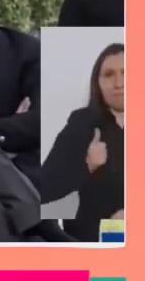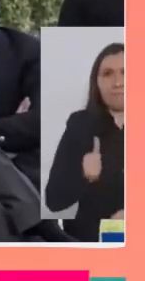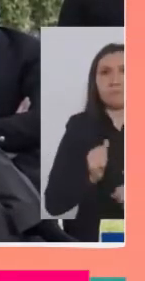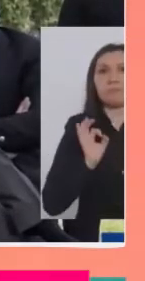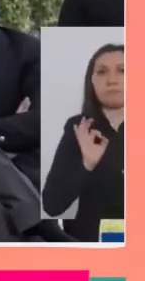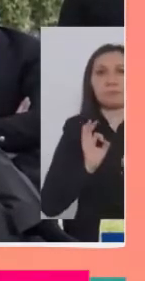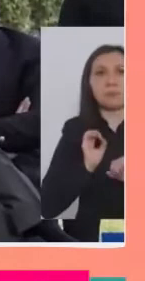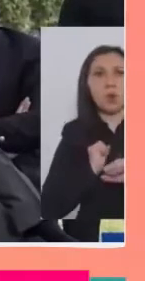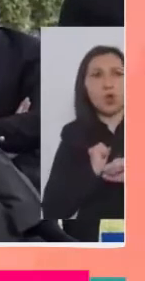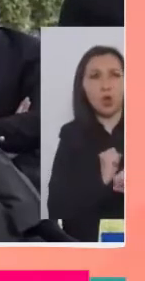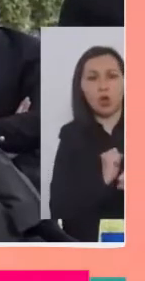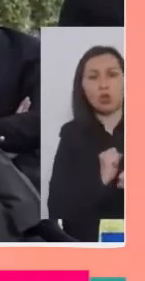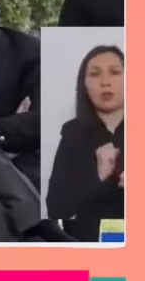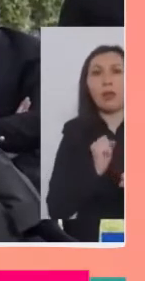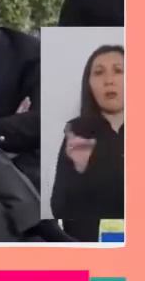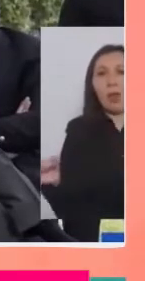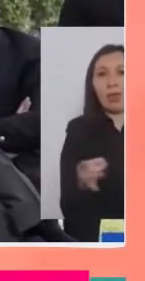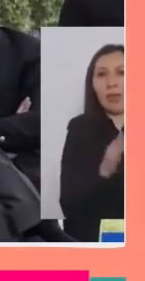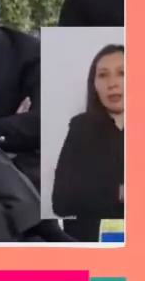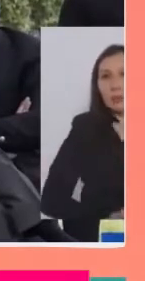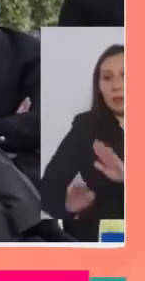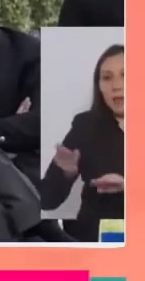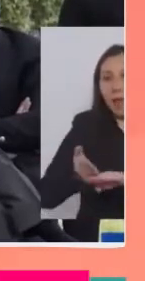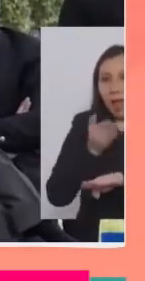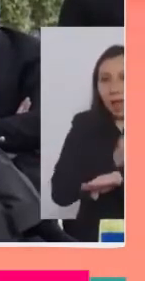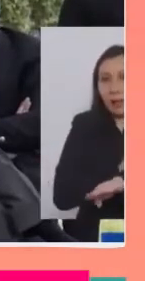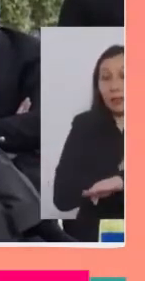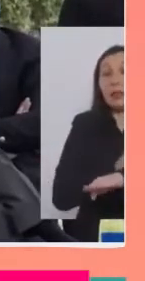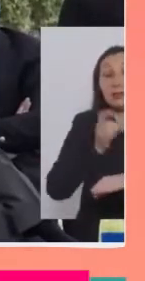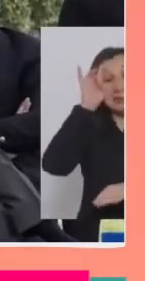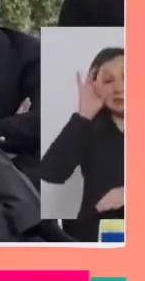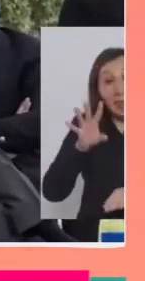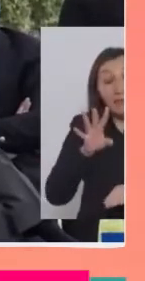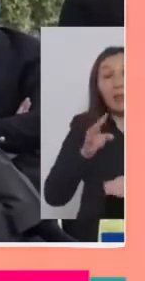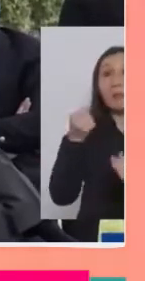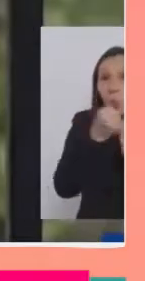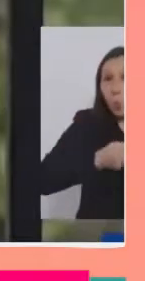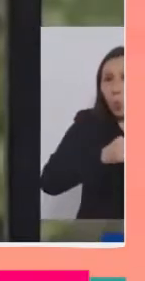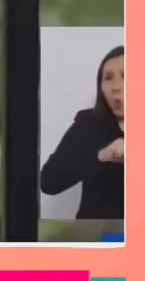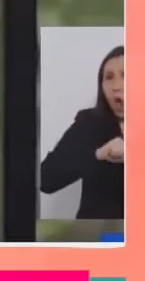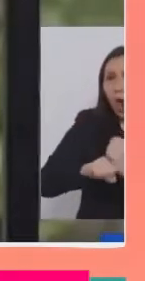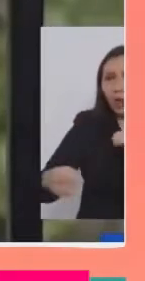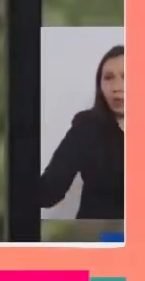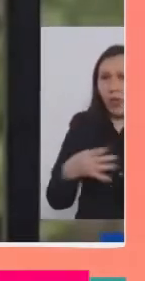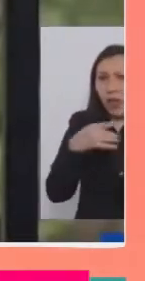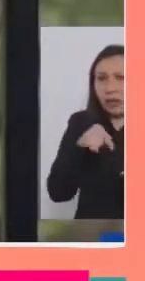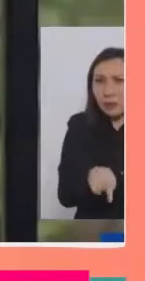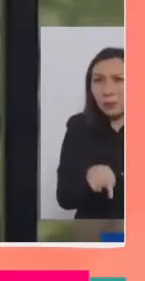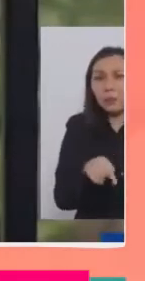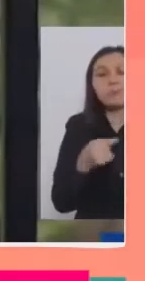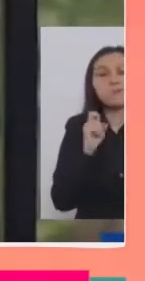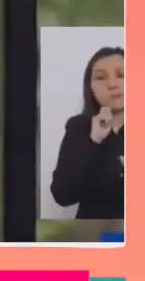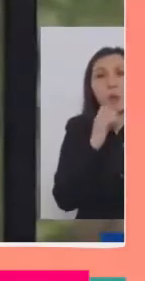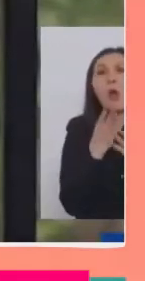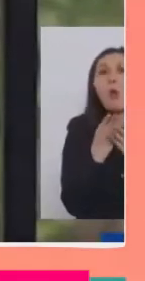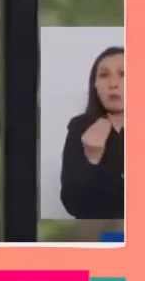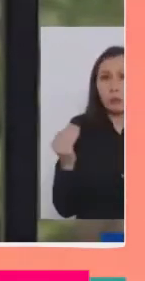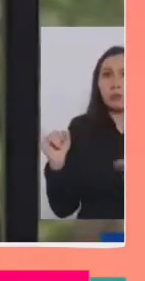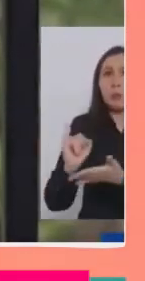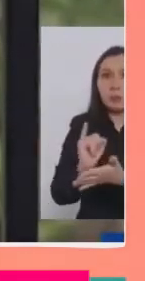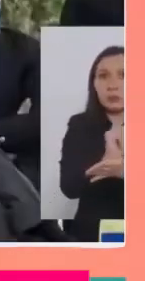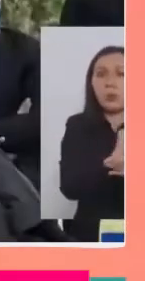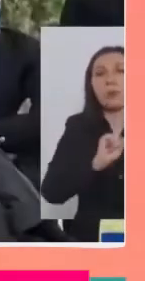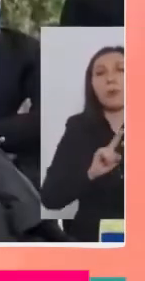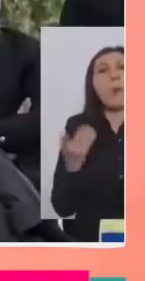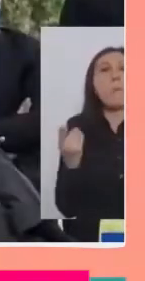la normativa y en especial para que permita, digamos, el libre tránsito de los servicios de seguridad, ambulancia, bomberos, etc. O sea, esto